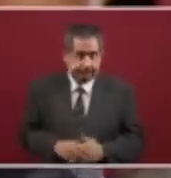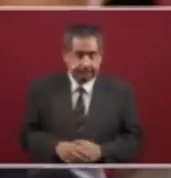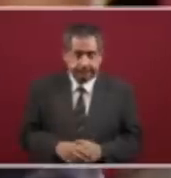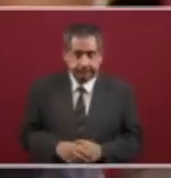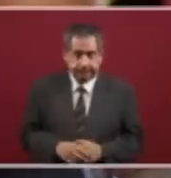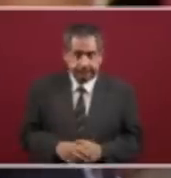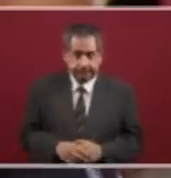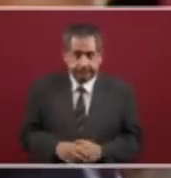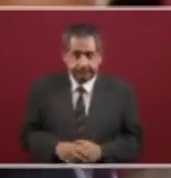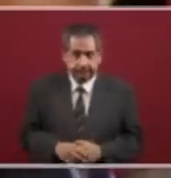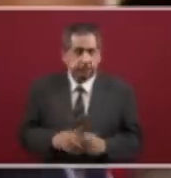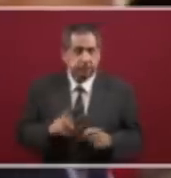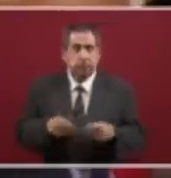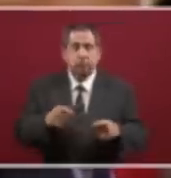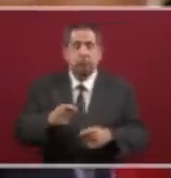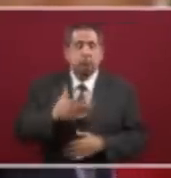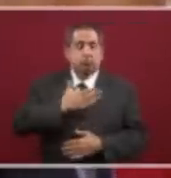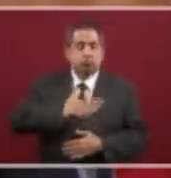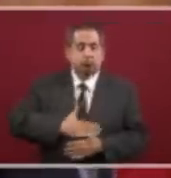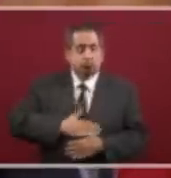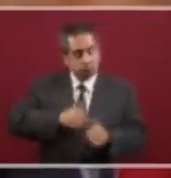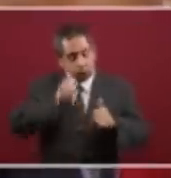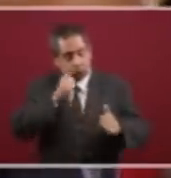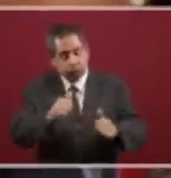y la impartición de la justicia